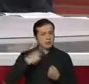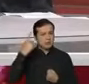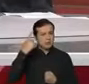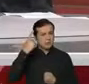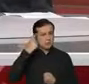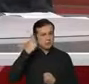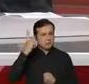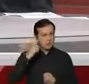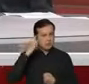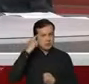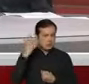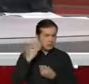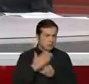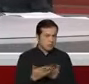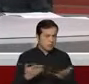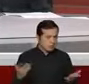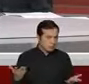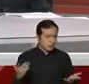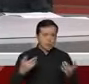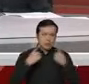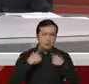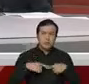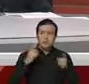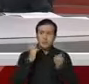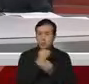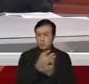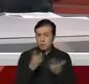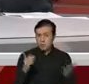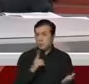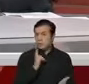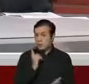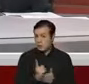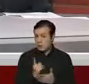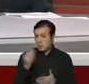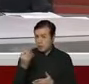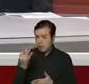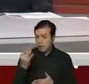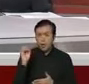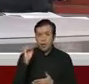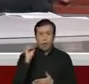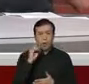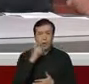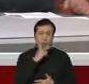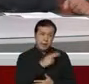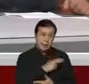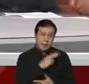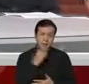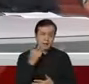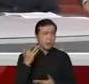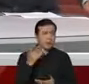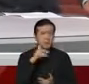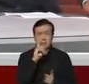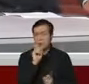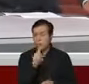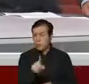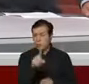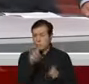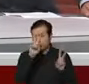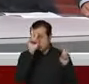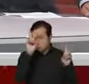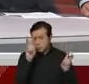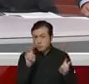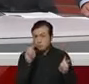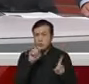del gobierno frente a esta información? ¿Es información real o hay que desmentirla? ¿Cuál es la realidad en torno a